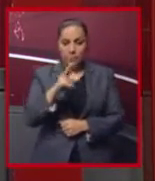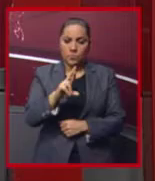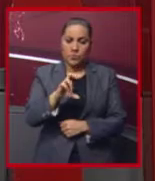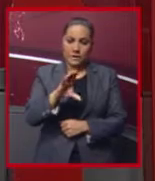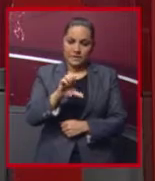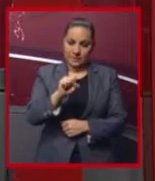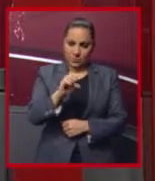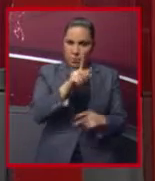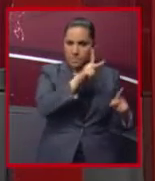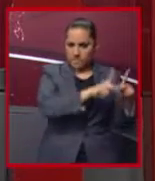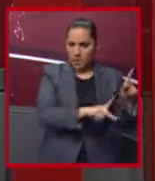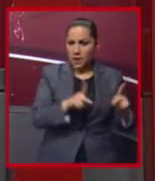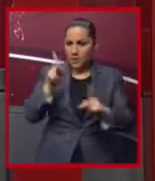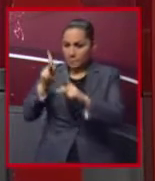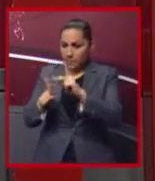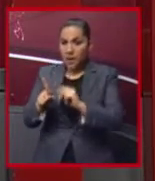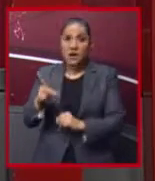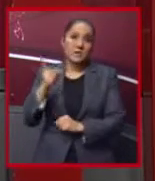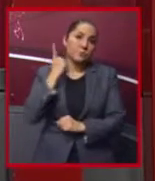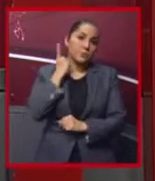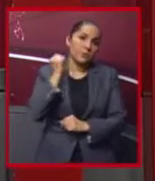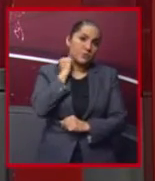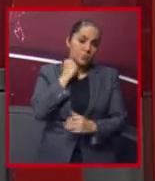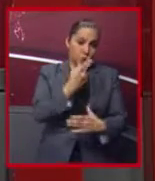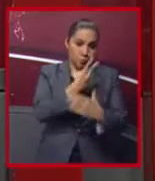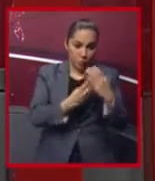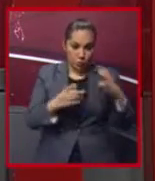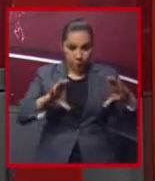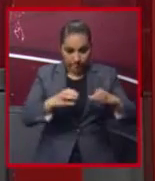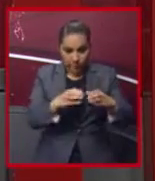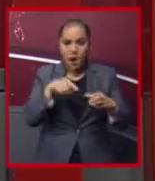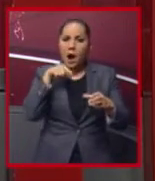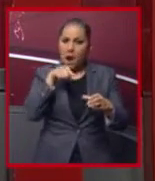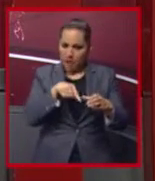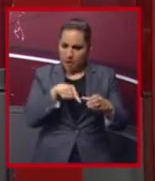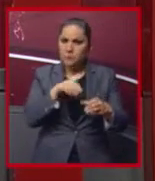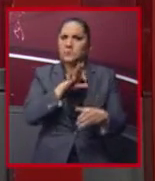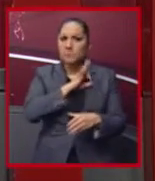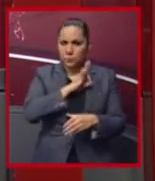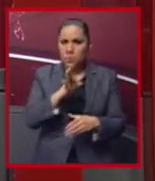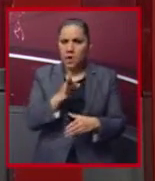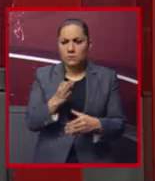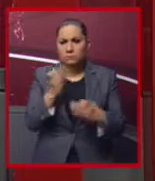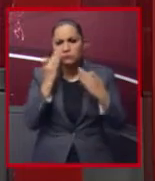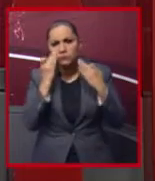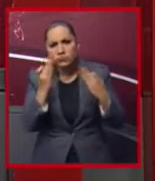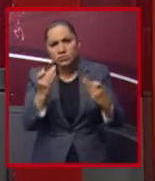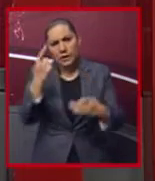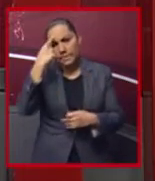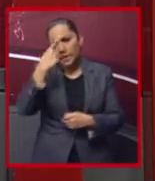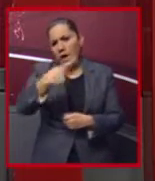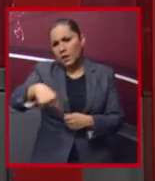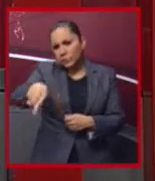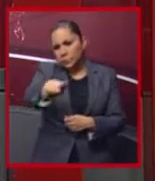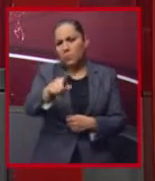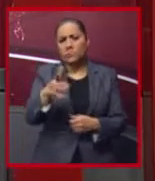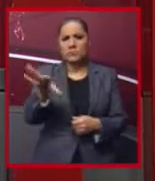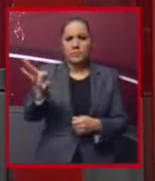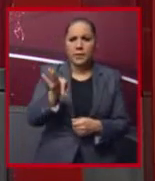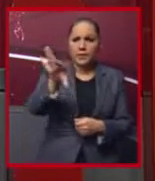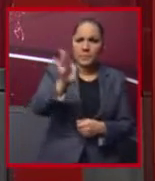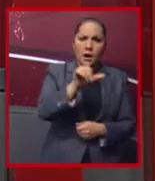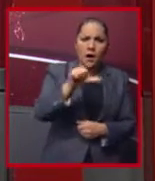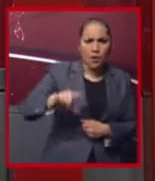encargada de atender ratificación de este tipo de funcionarios, de diplomáticos. Es también parte por lo cual el Congreso de la